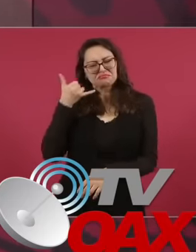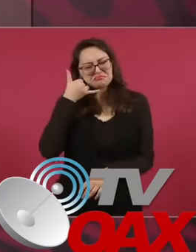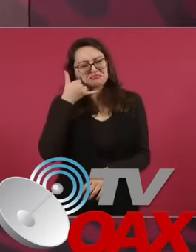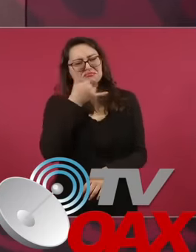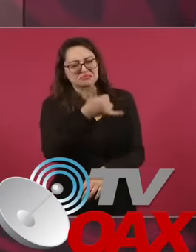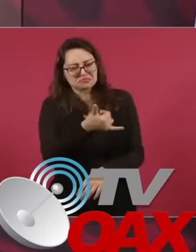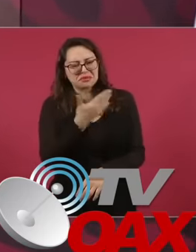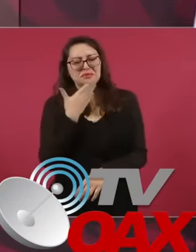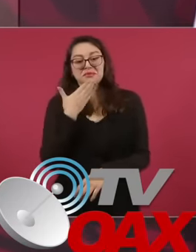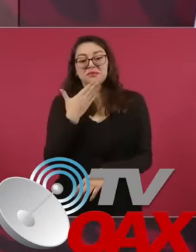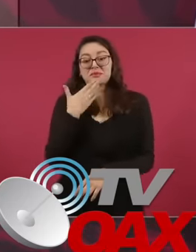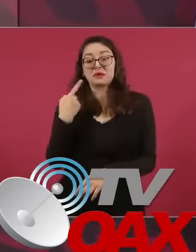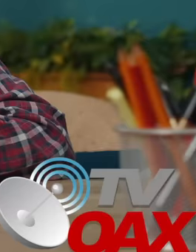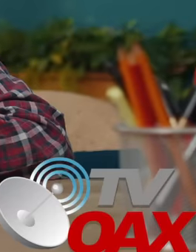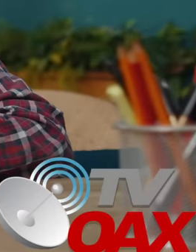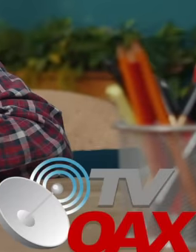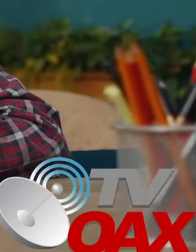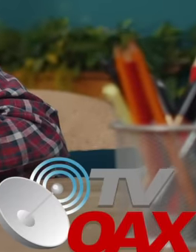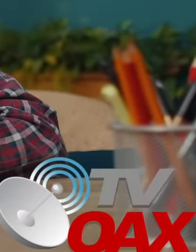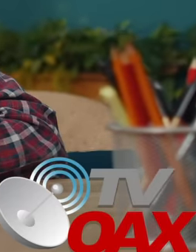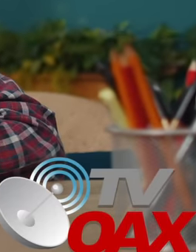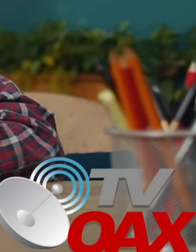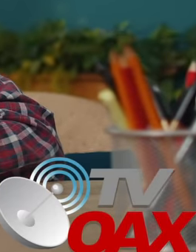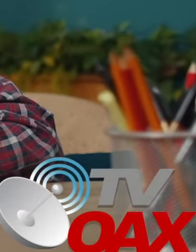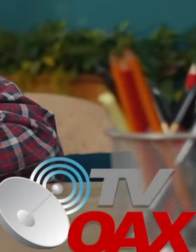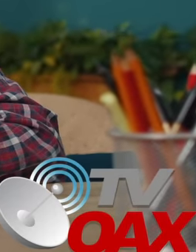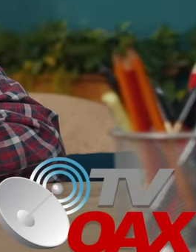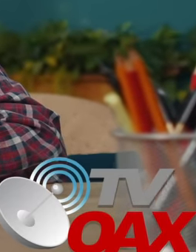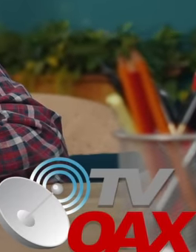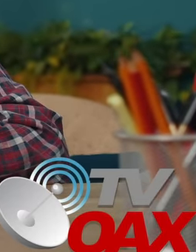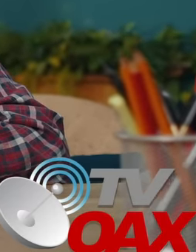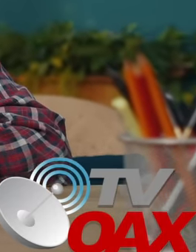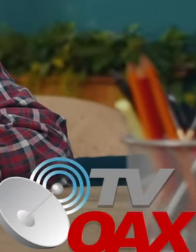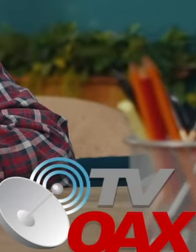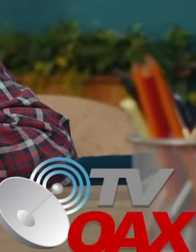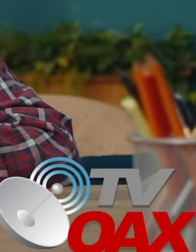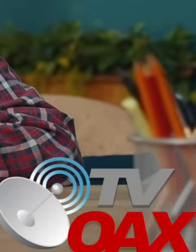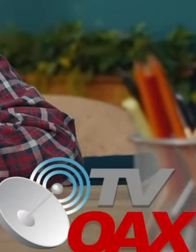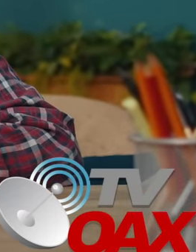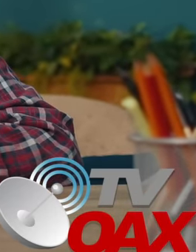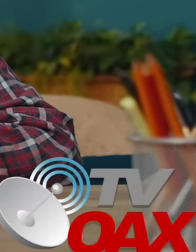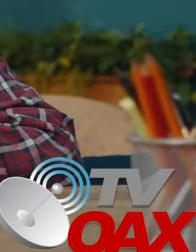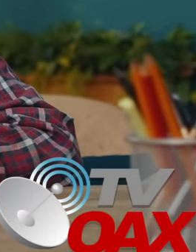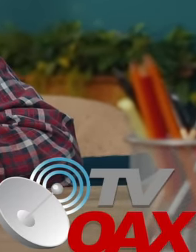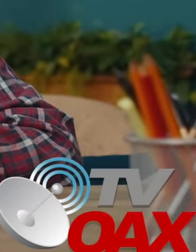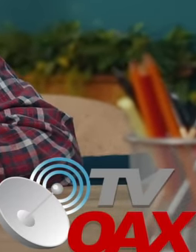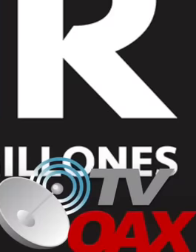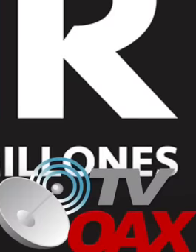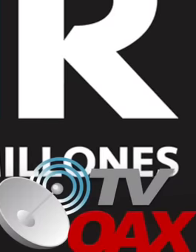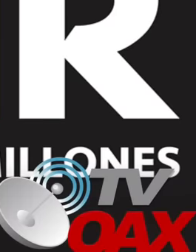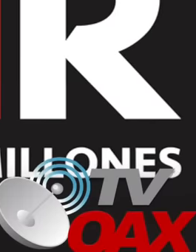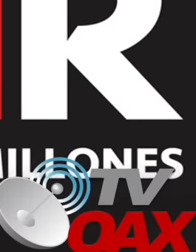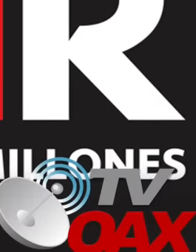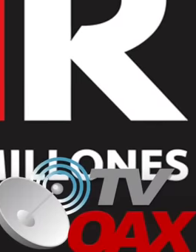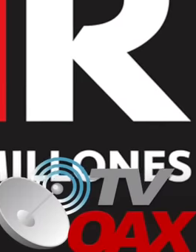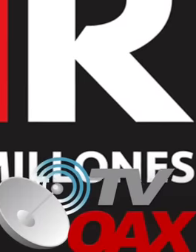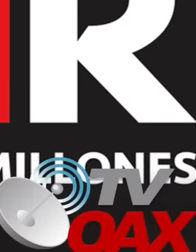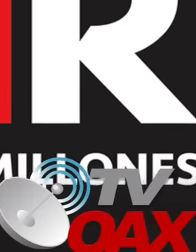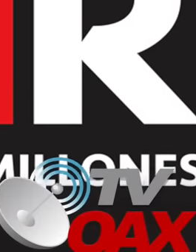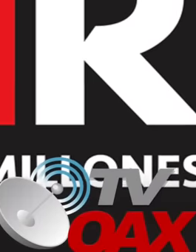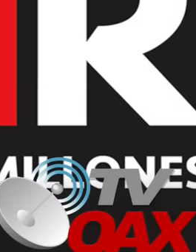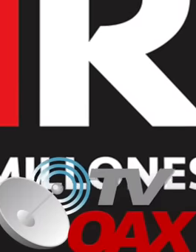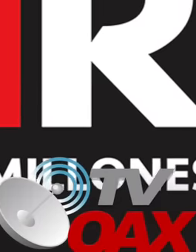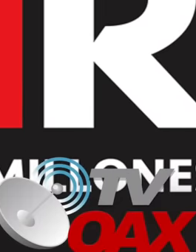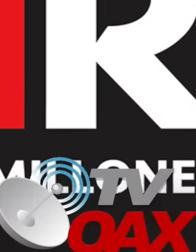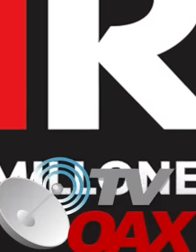de información porque antes no se interesaban en el asunto y comentó que Grupo ASIR,